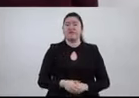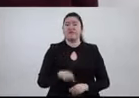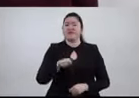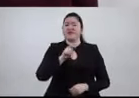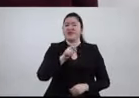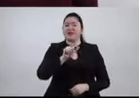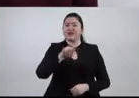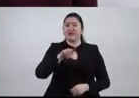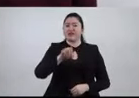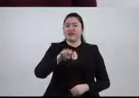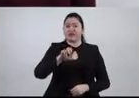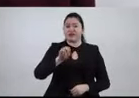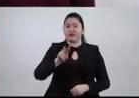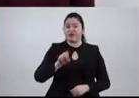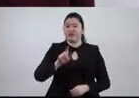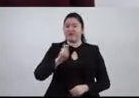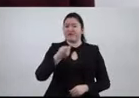vacuna